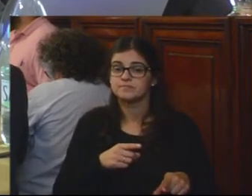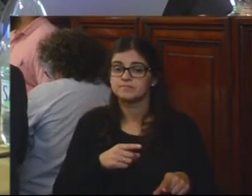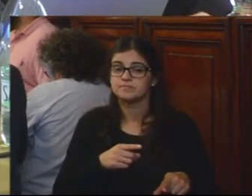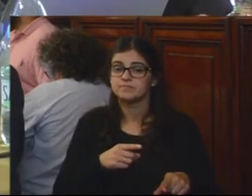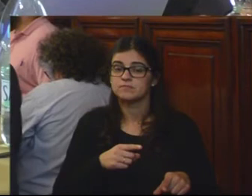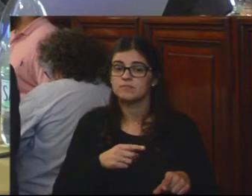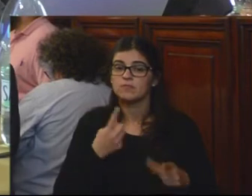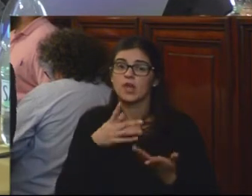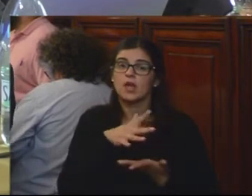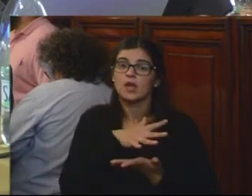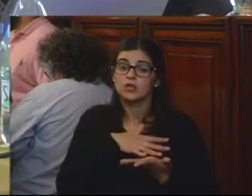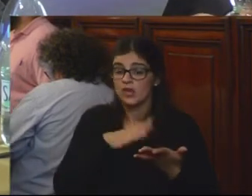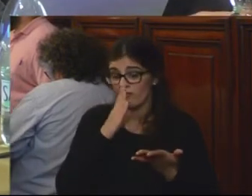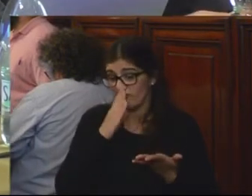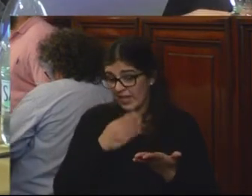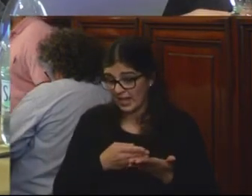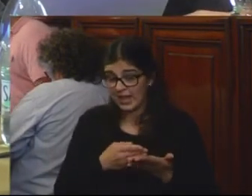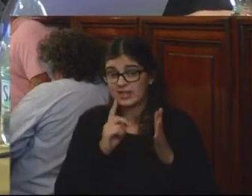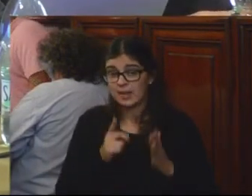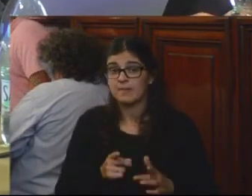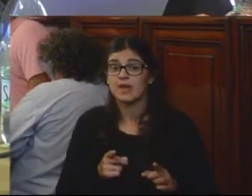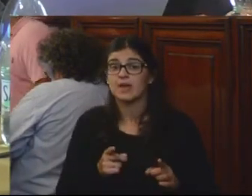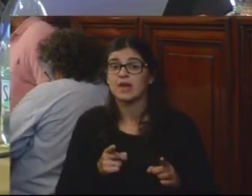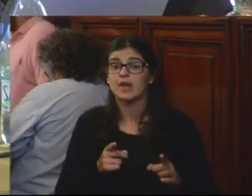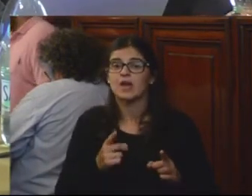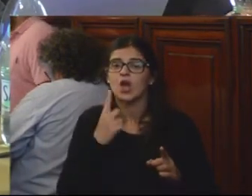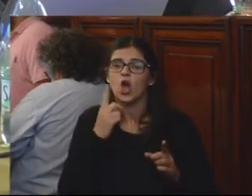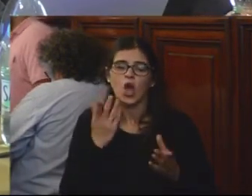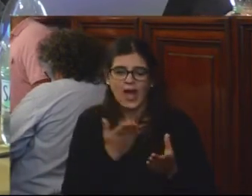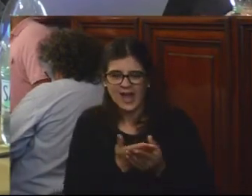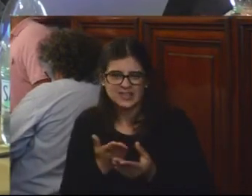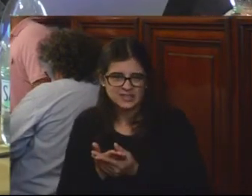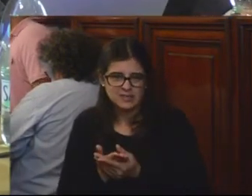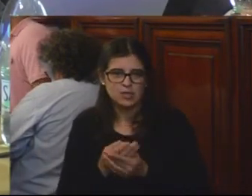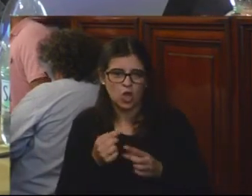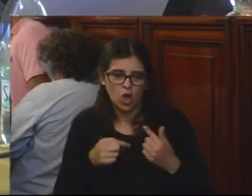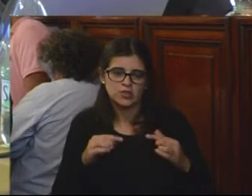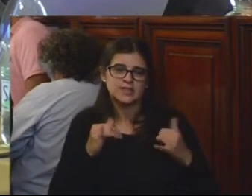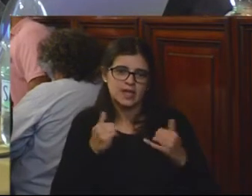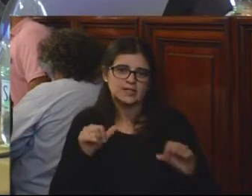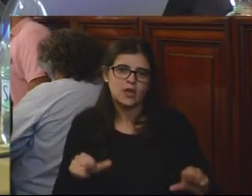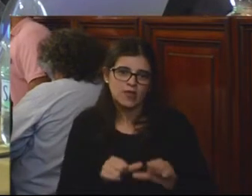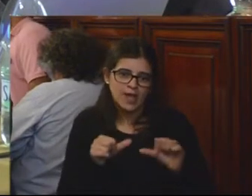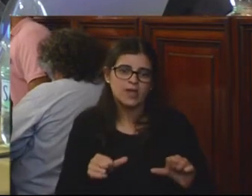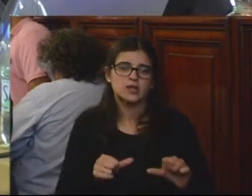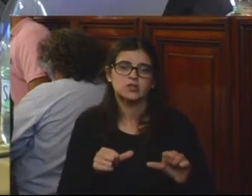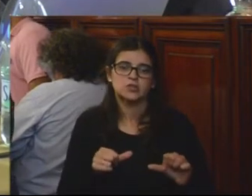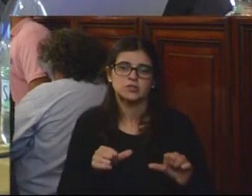una cuestión final también en relación a cuestiones archivísticos y que se había hecho mención